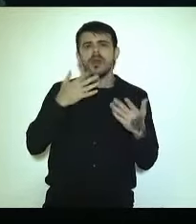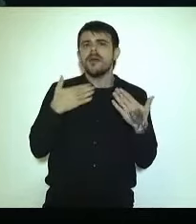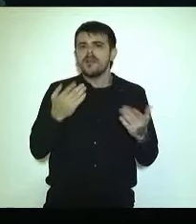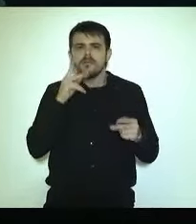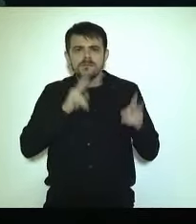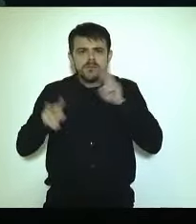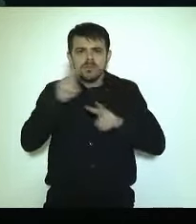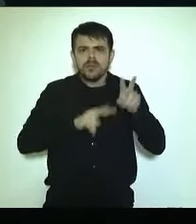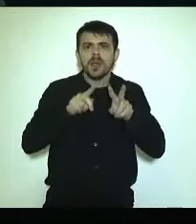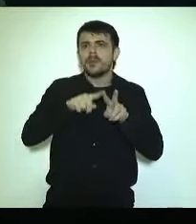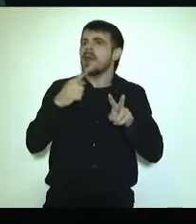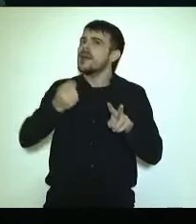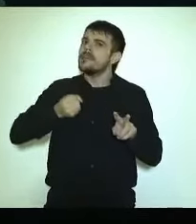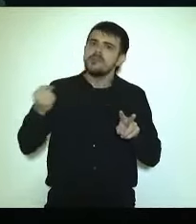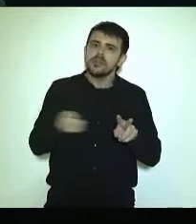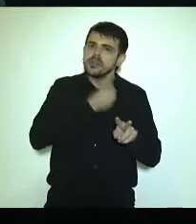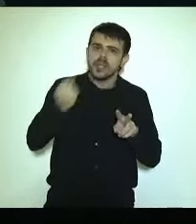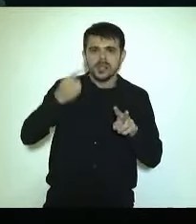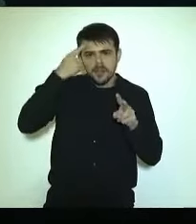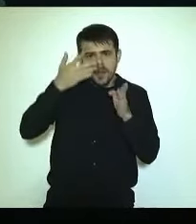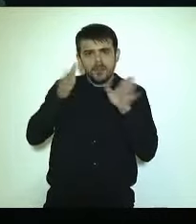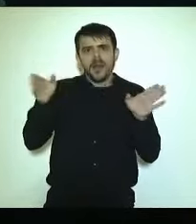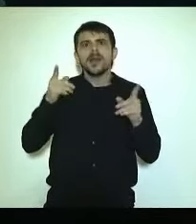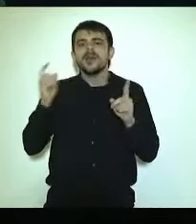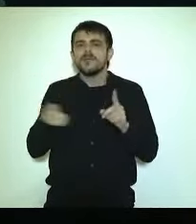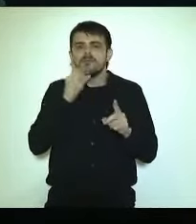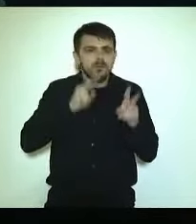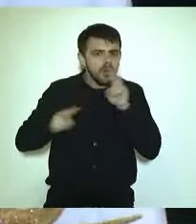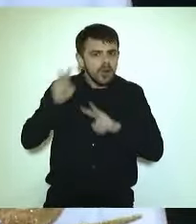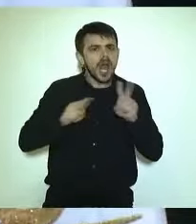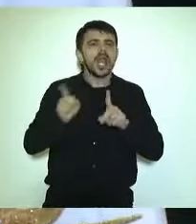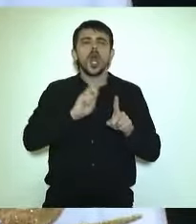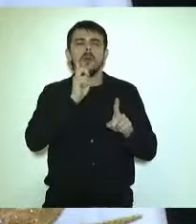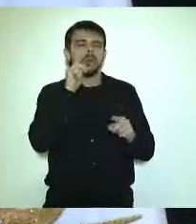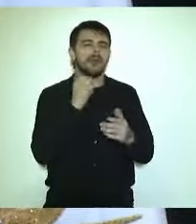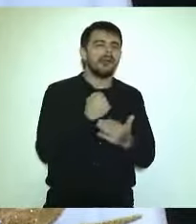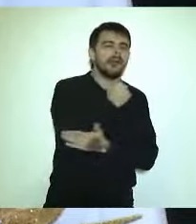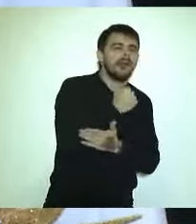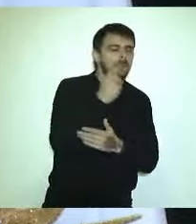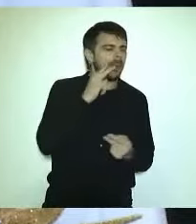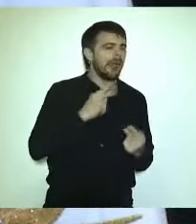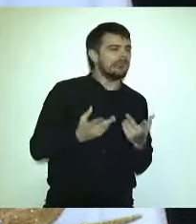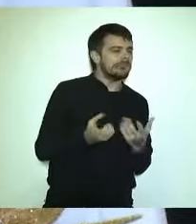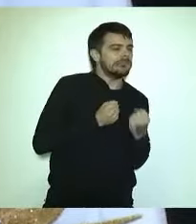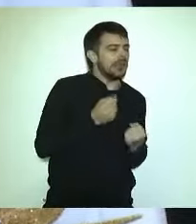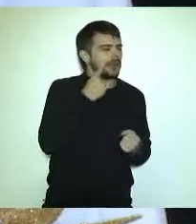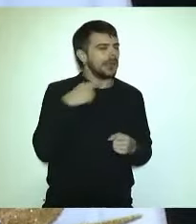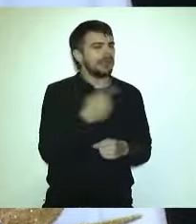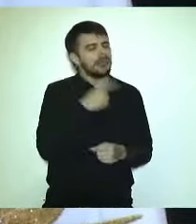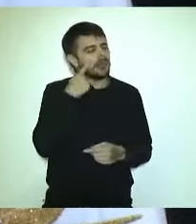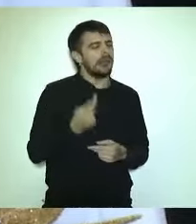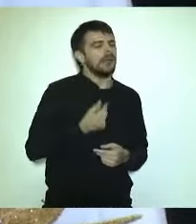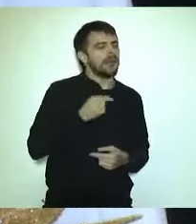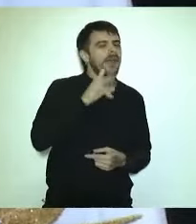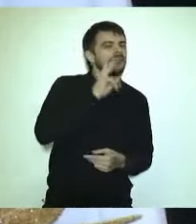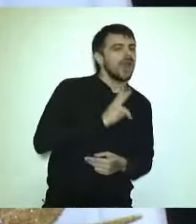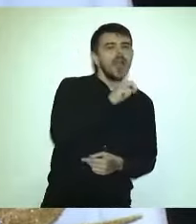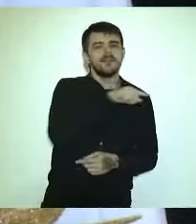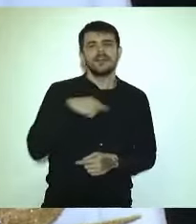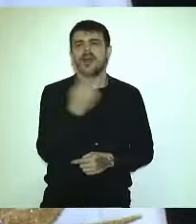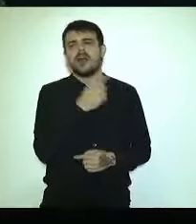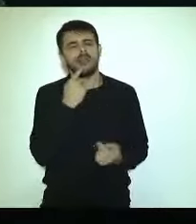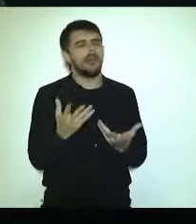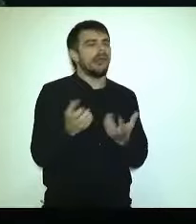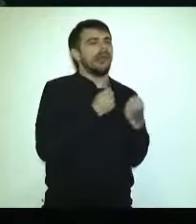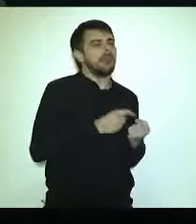nosotros del interior del interior no estamos en la timba financiera nosotros el interior en interior estamos en el trabajo y estamos